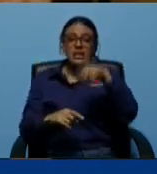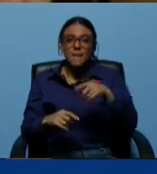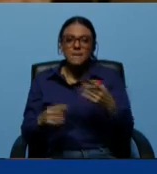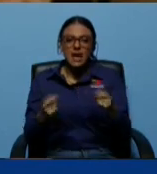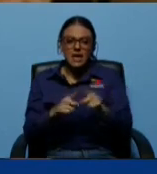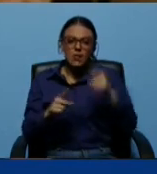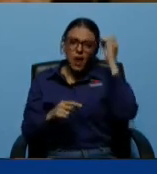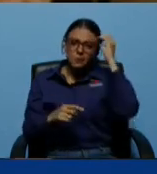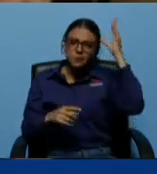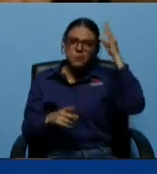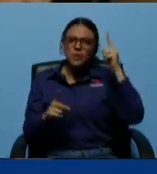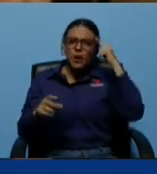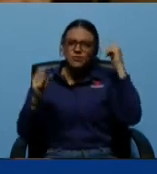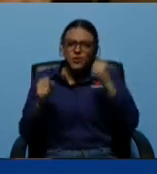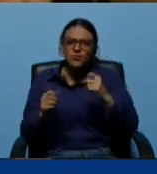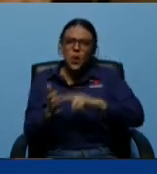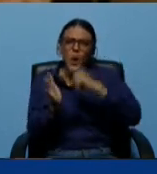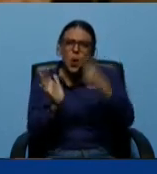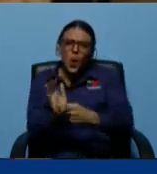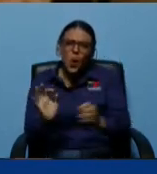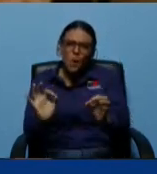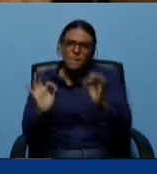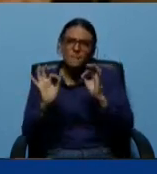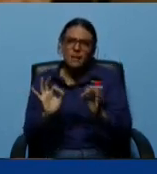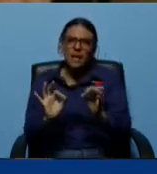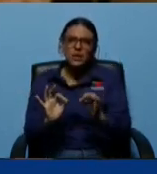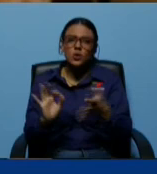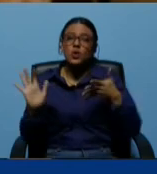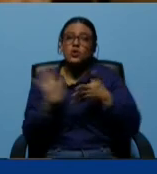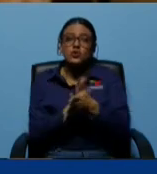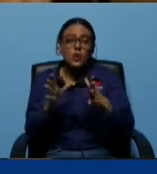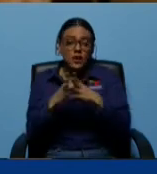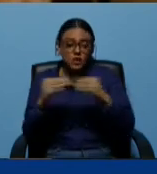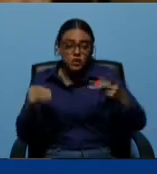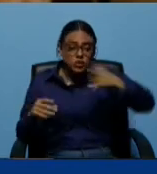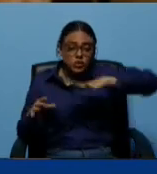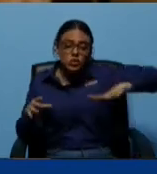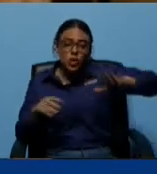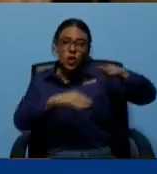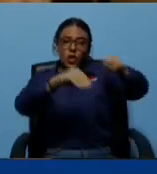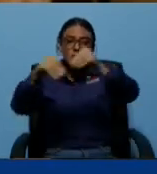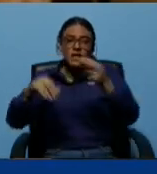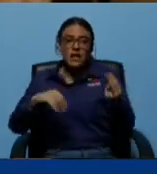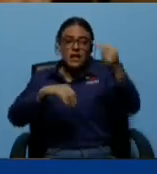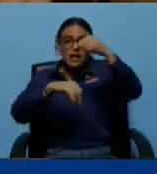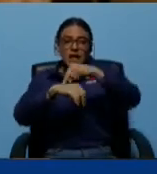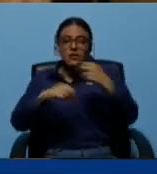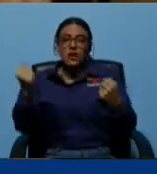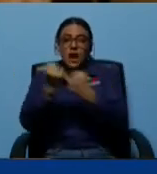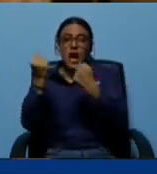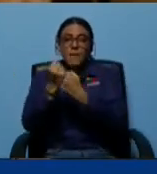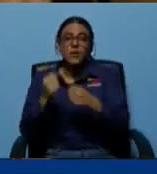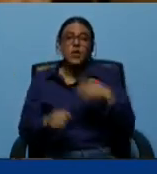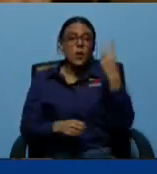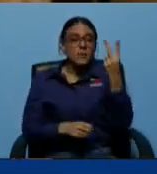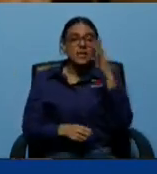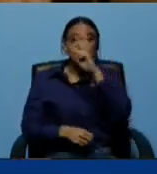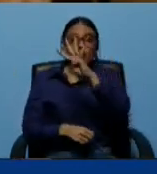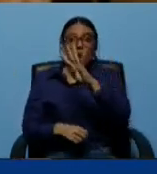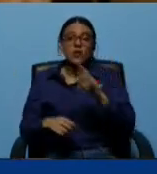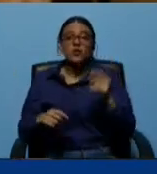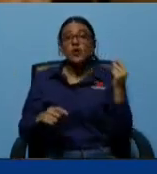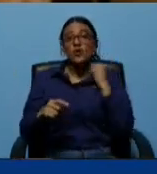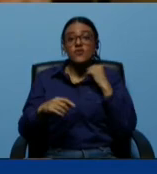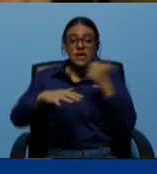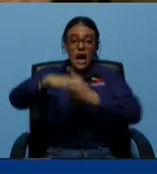plena para, en todo el territorio nacional, apoyados por los 24 fiscales